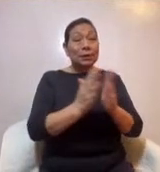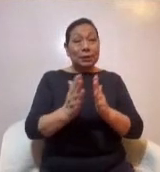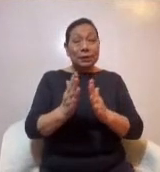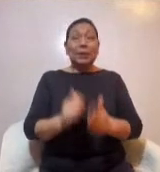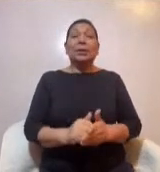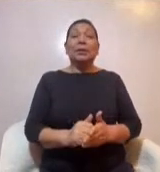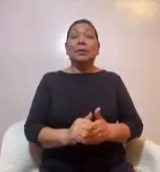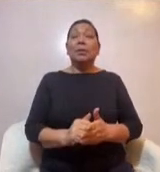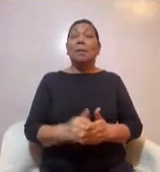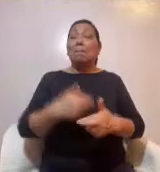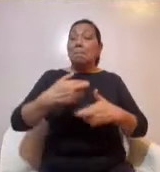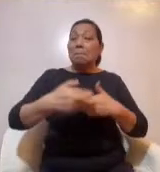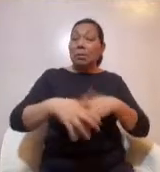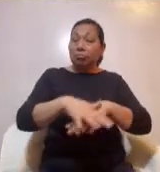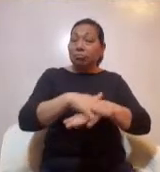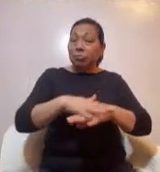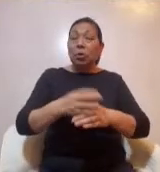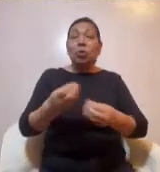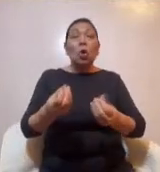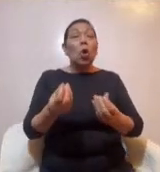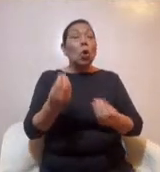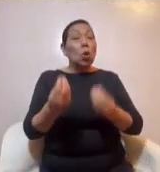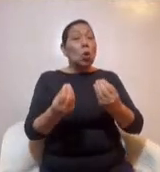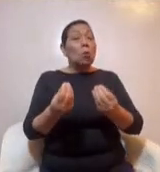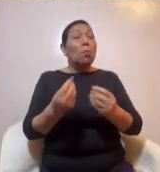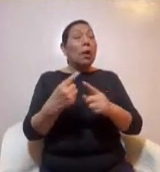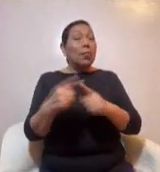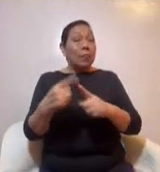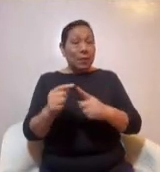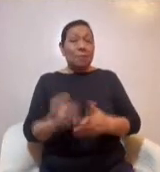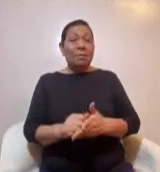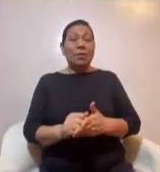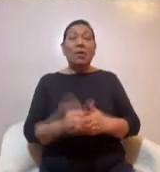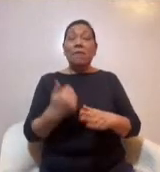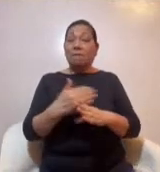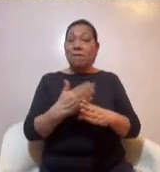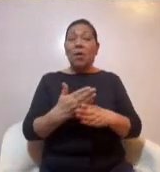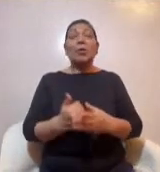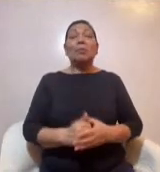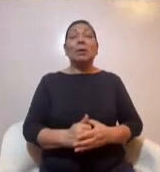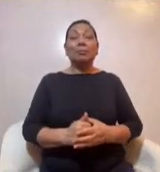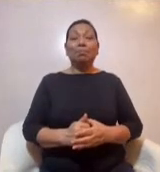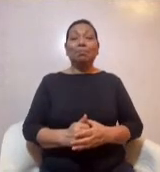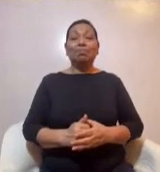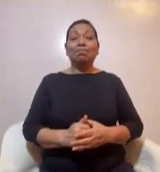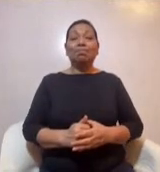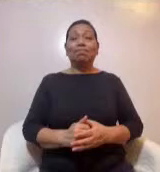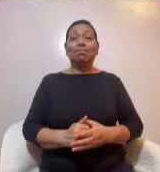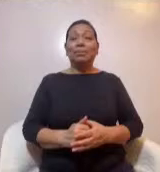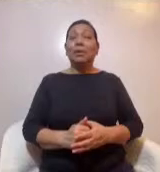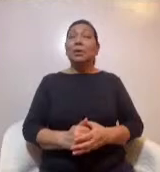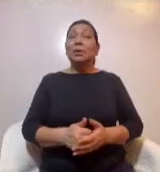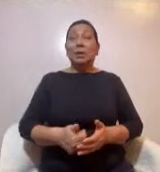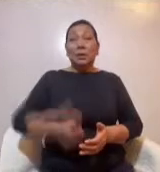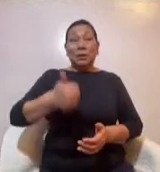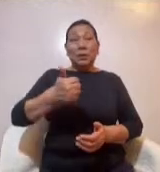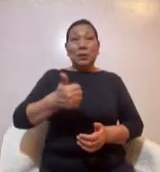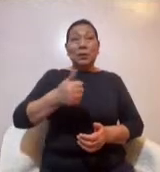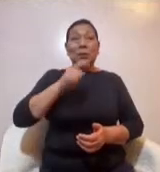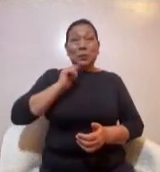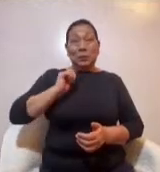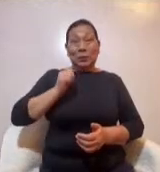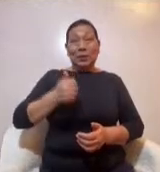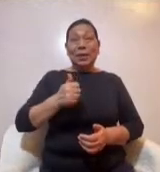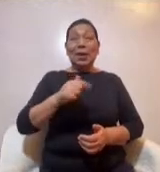en determinados procesos, ¿no?, tanto administrativos como, bueno, de diferente índole, ¿no? Bien, la